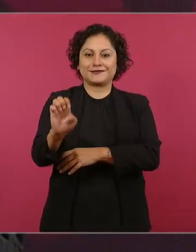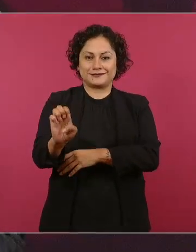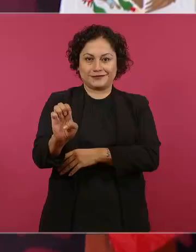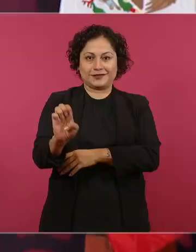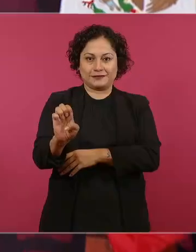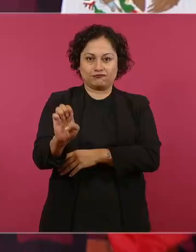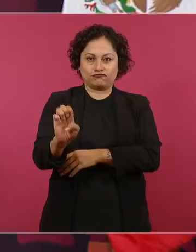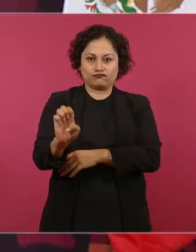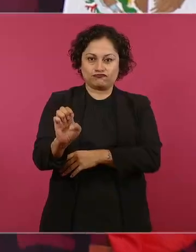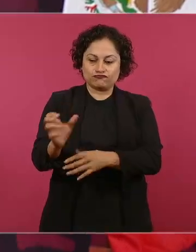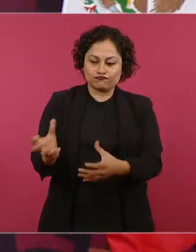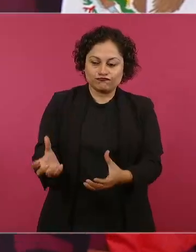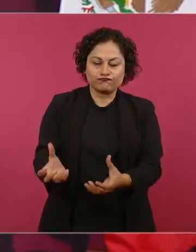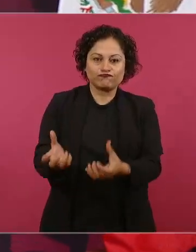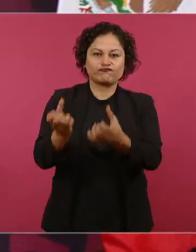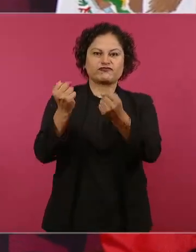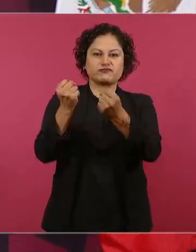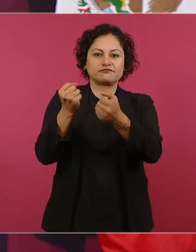que ya